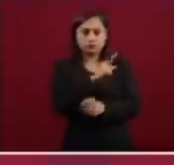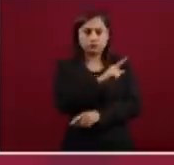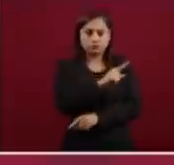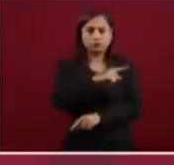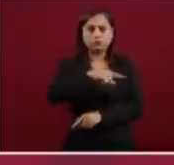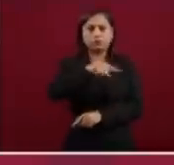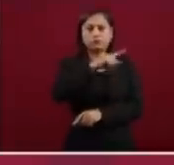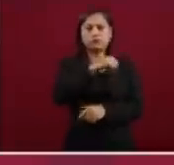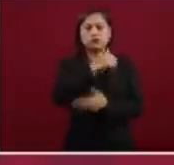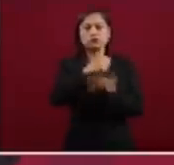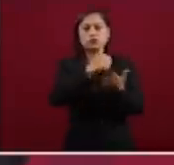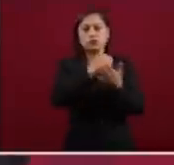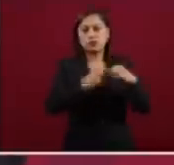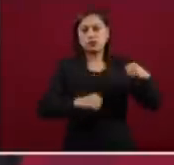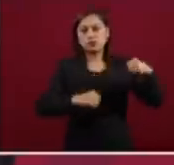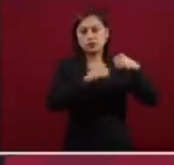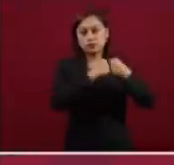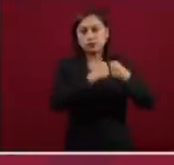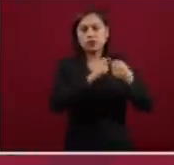doble